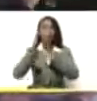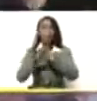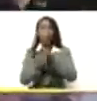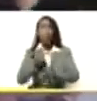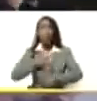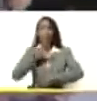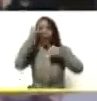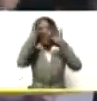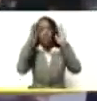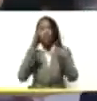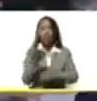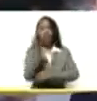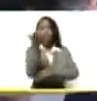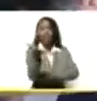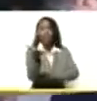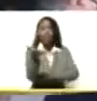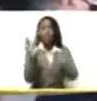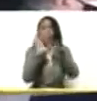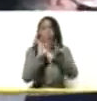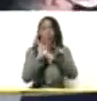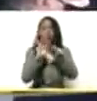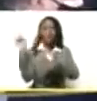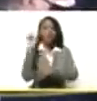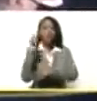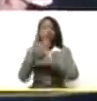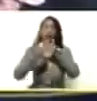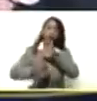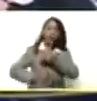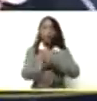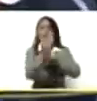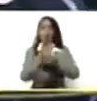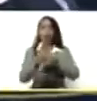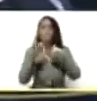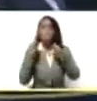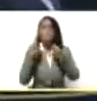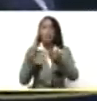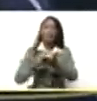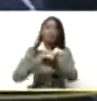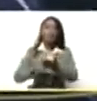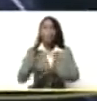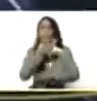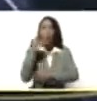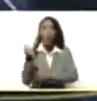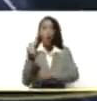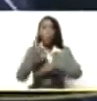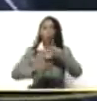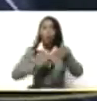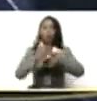tendido la mano a venezuela para salir adelante para recuperarse para mejorar